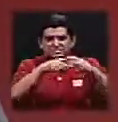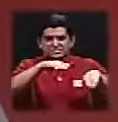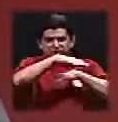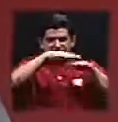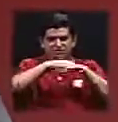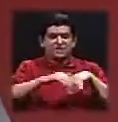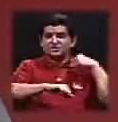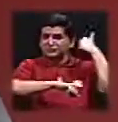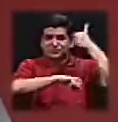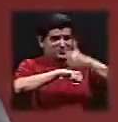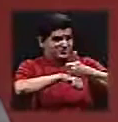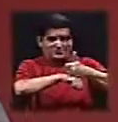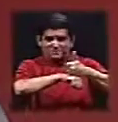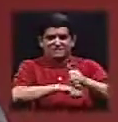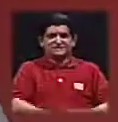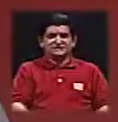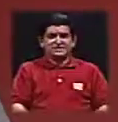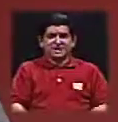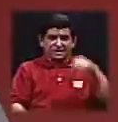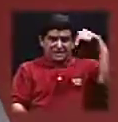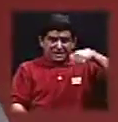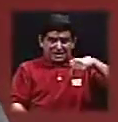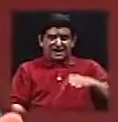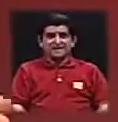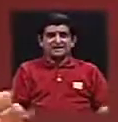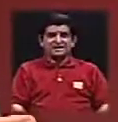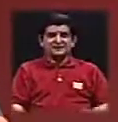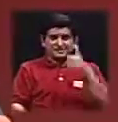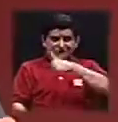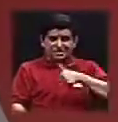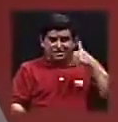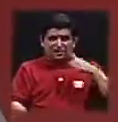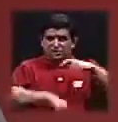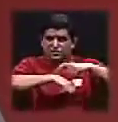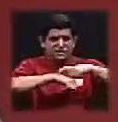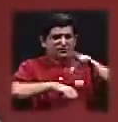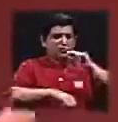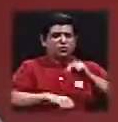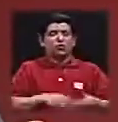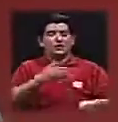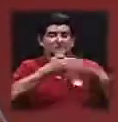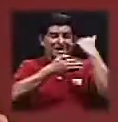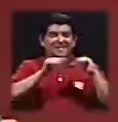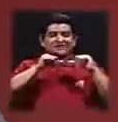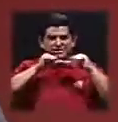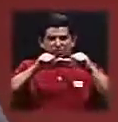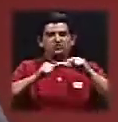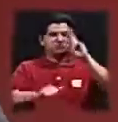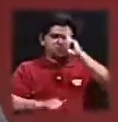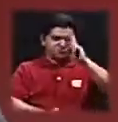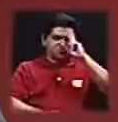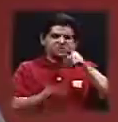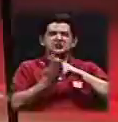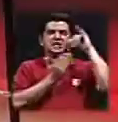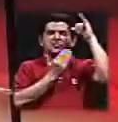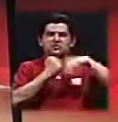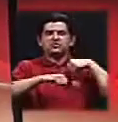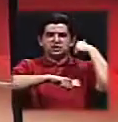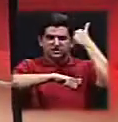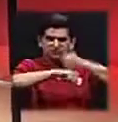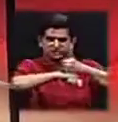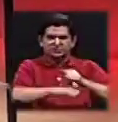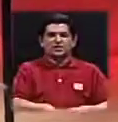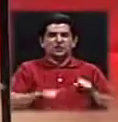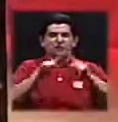han sido creados y difundidos por esta administración, sino de alguna manera es una continuidad. Respetamos esos proyectos definidos con las